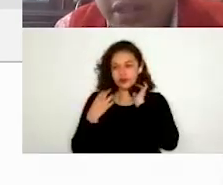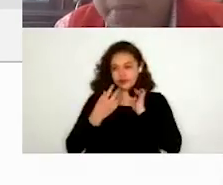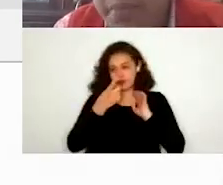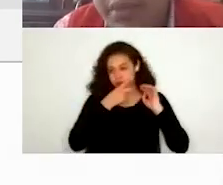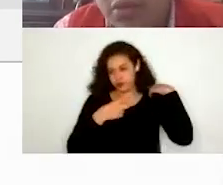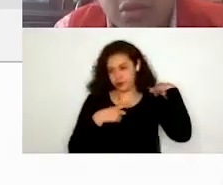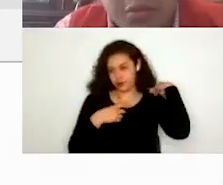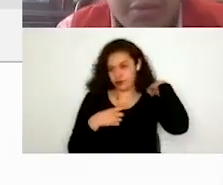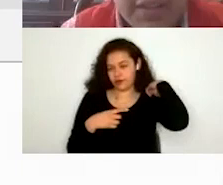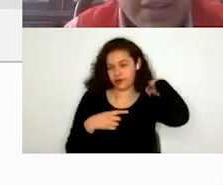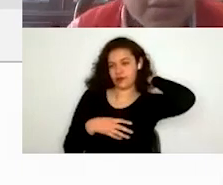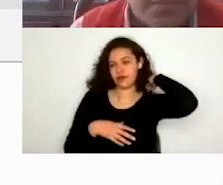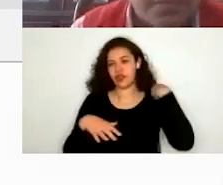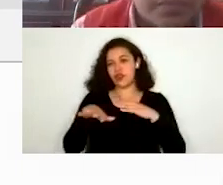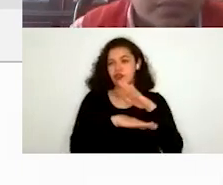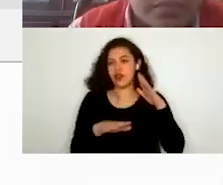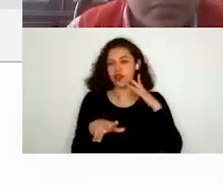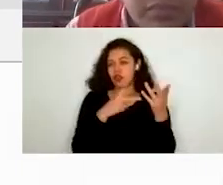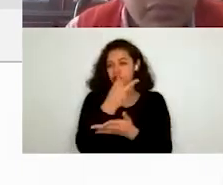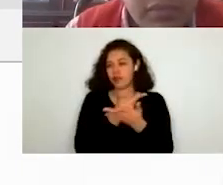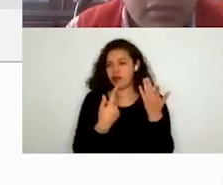contener nuestro programa interno.